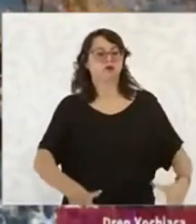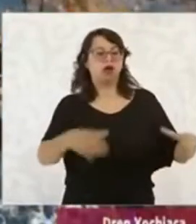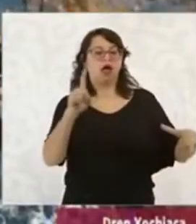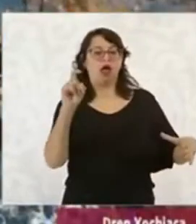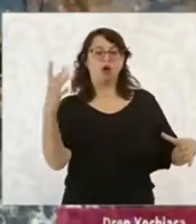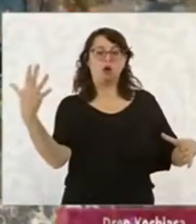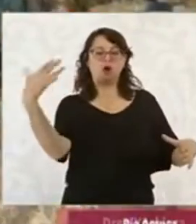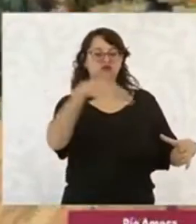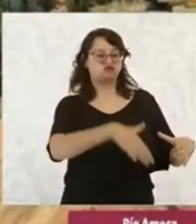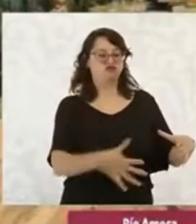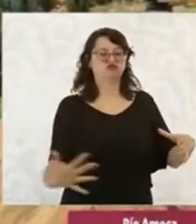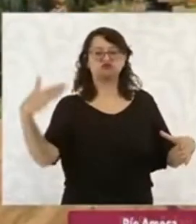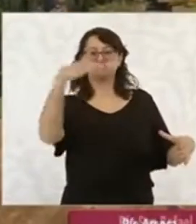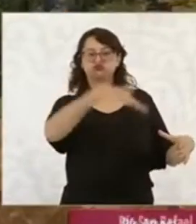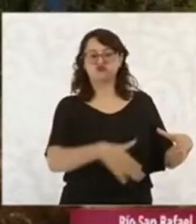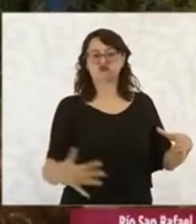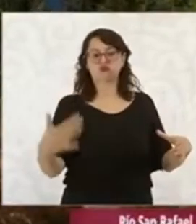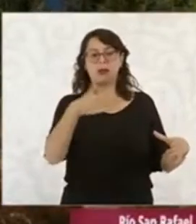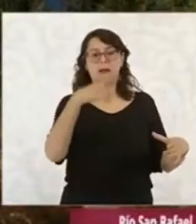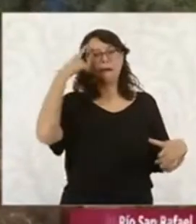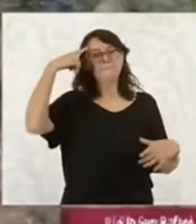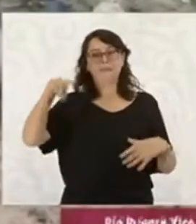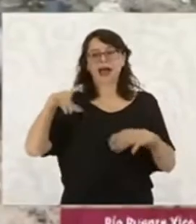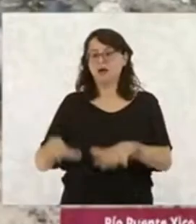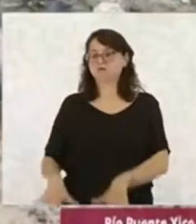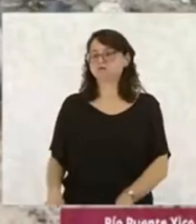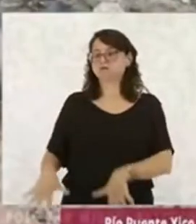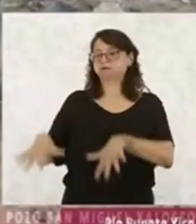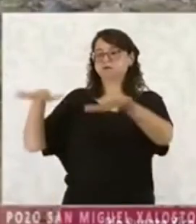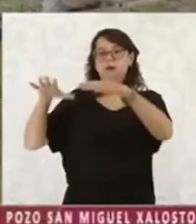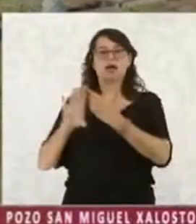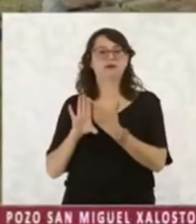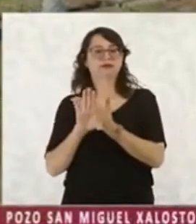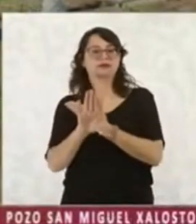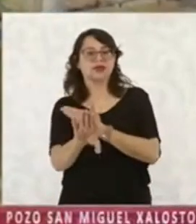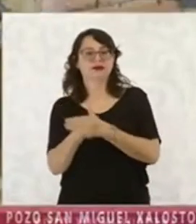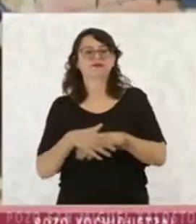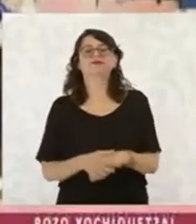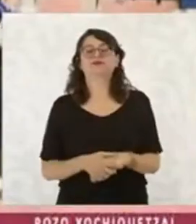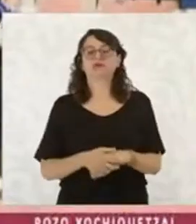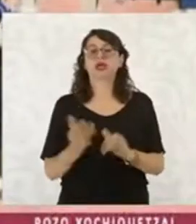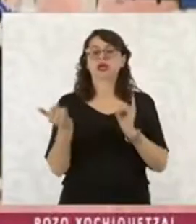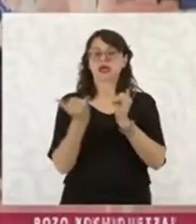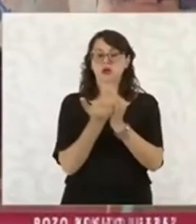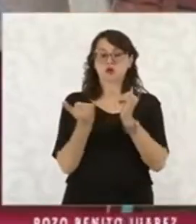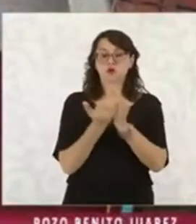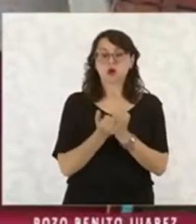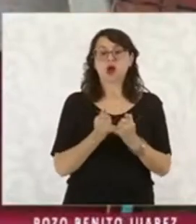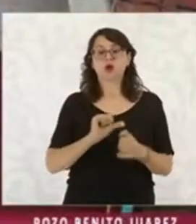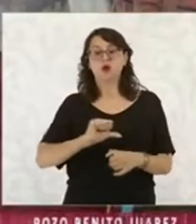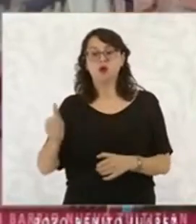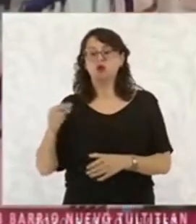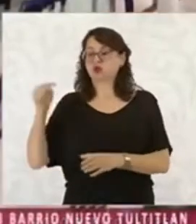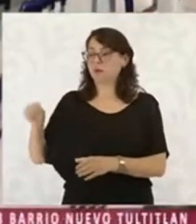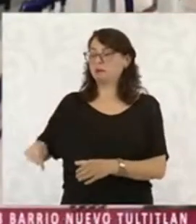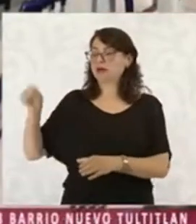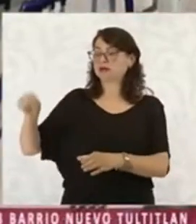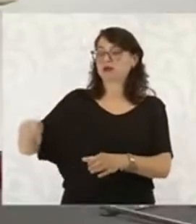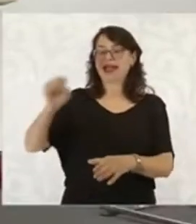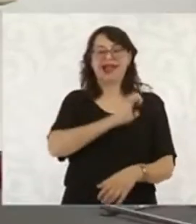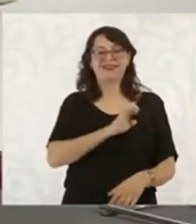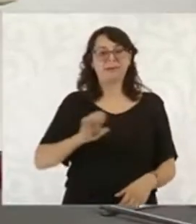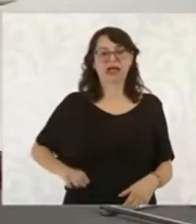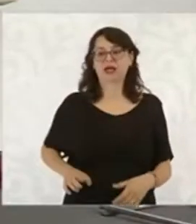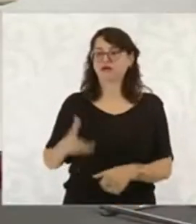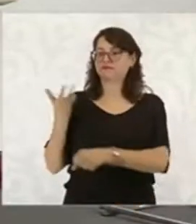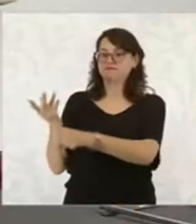inundaciones en esta temporada, en esta fuerte temporada de lluvias. Estamos trabajando también en la rehabilitación de pozos en Ecatepec para proporcionar